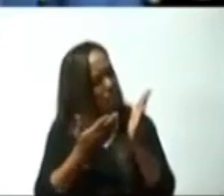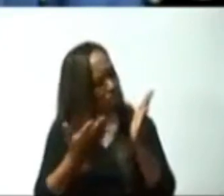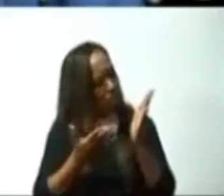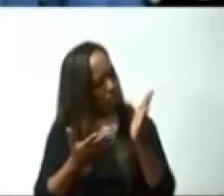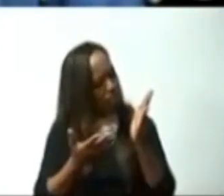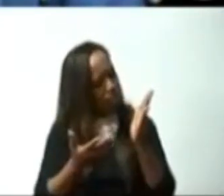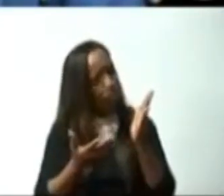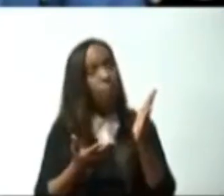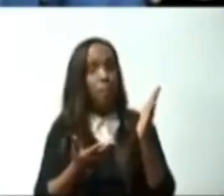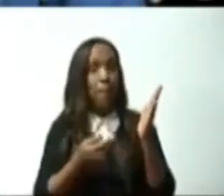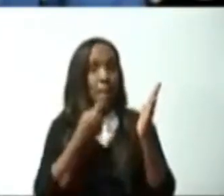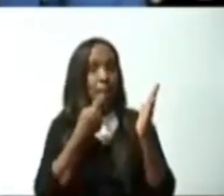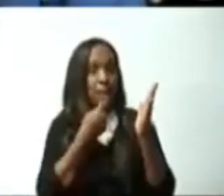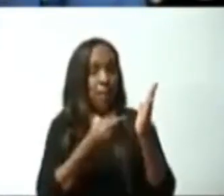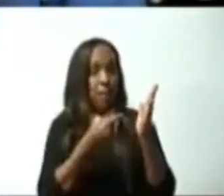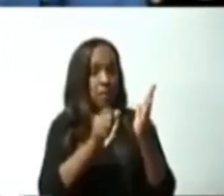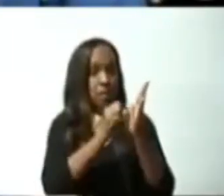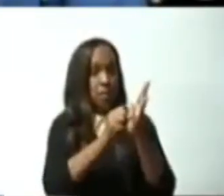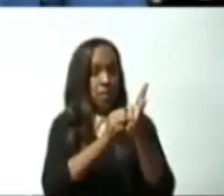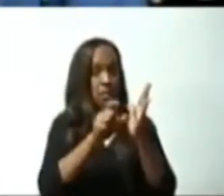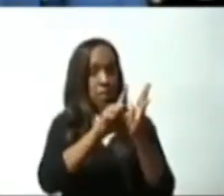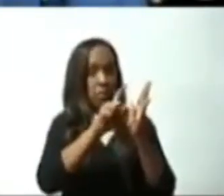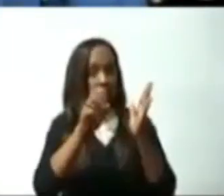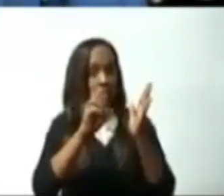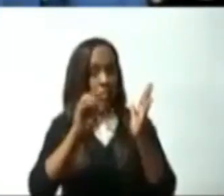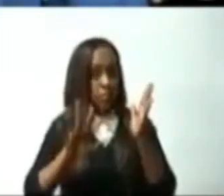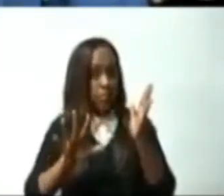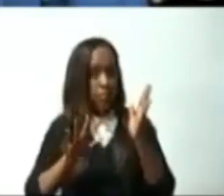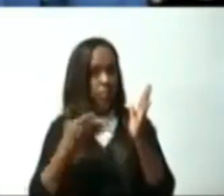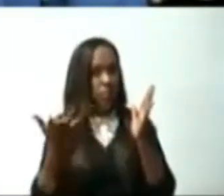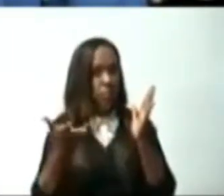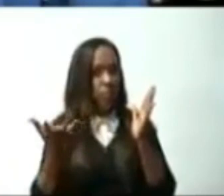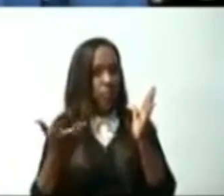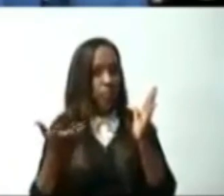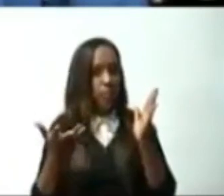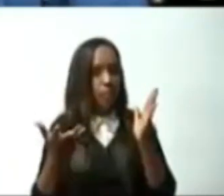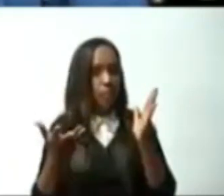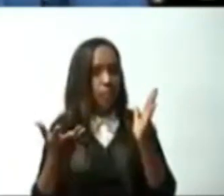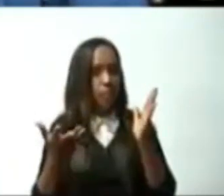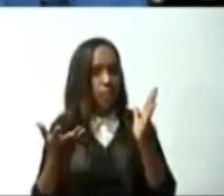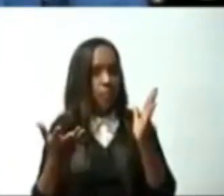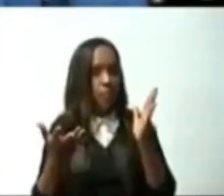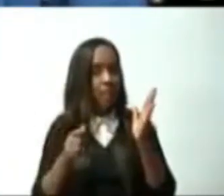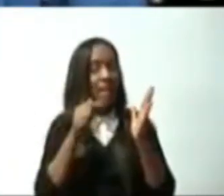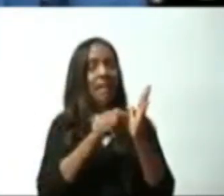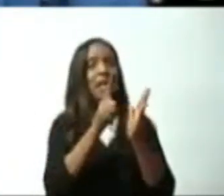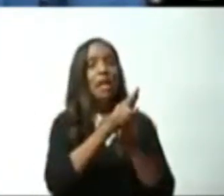en cuanto al artículo 105. ¿Qué dice el artículo 105 de la ley